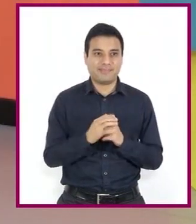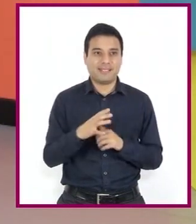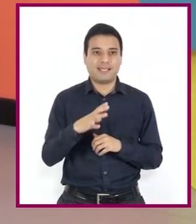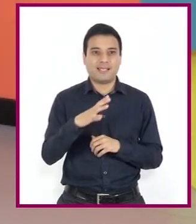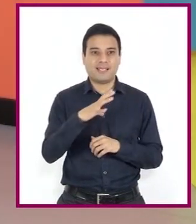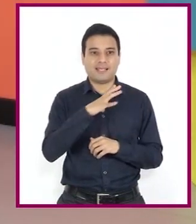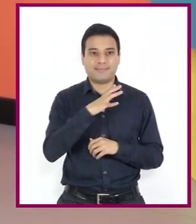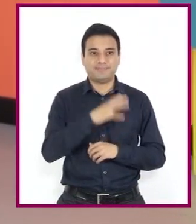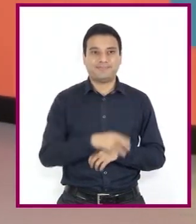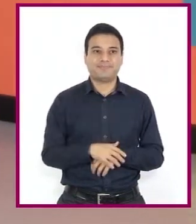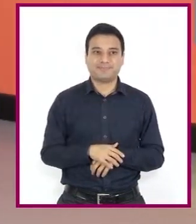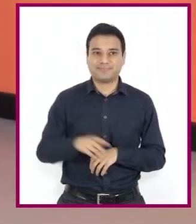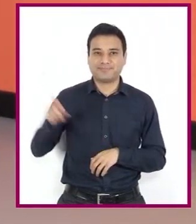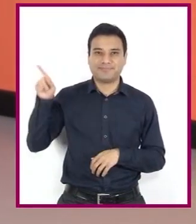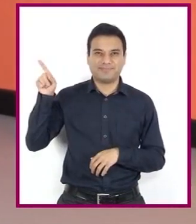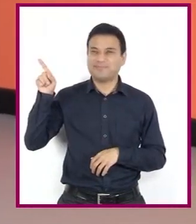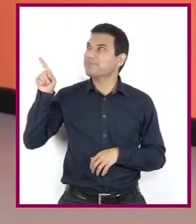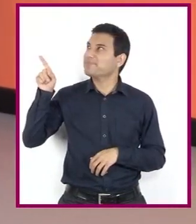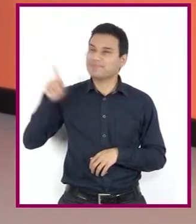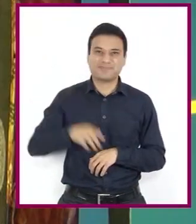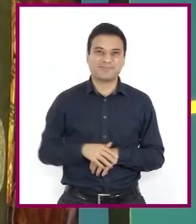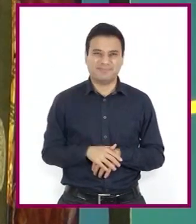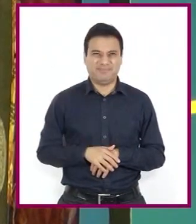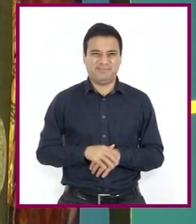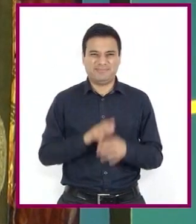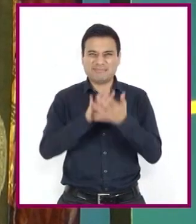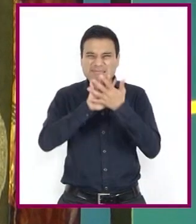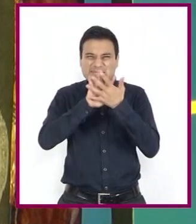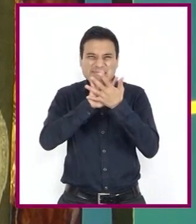un poco borroso, que hasta parece de grafito.